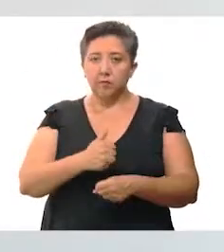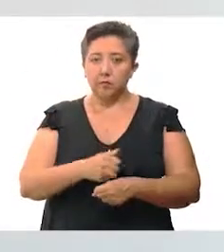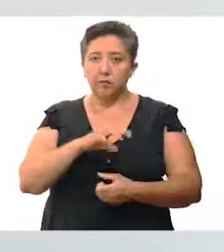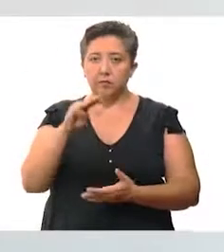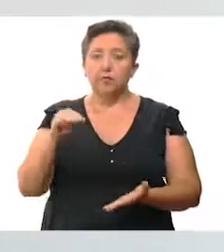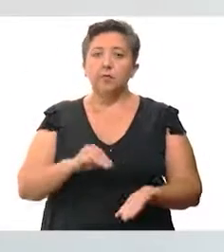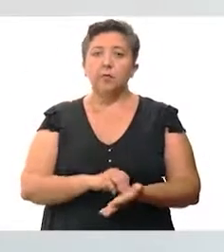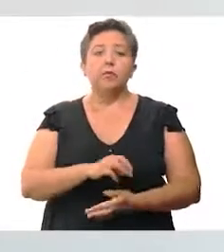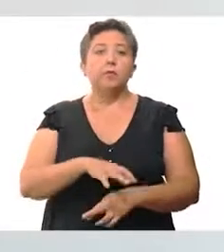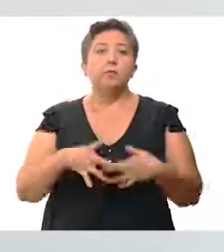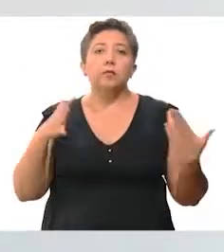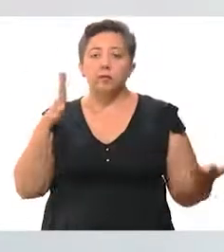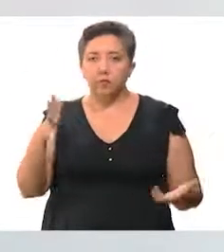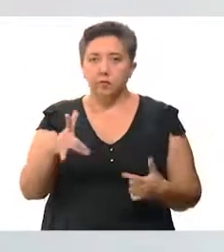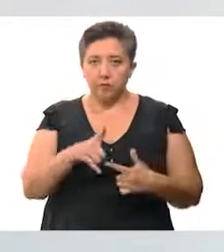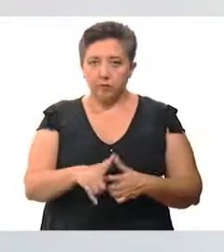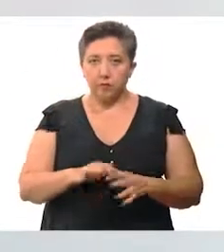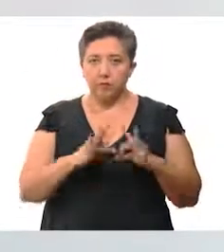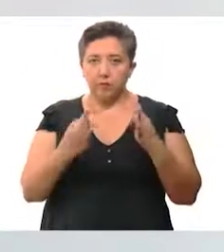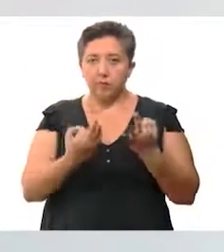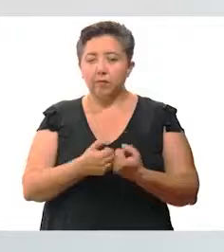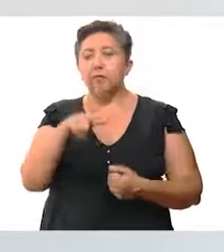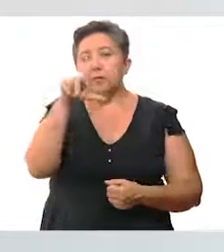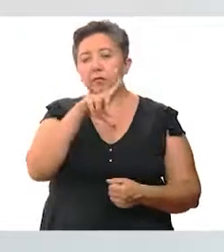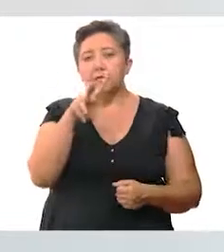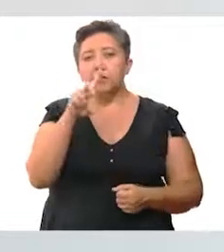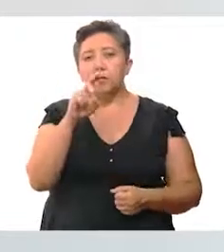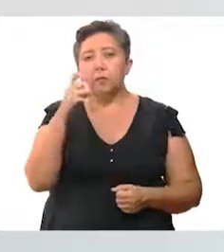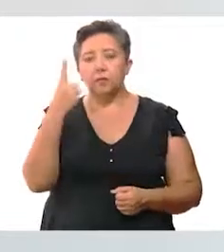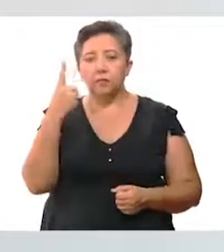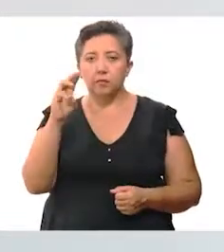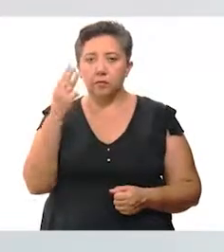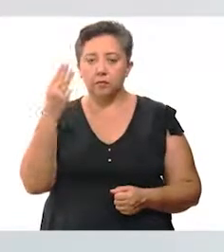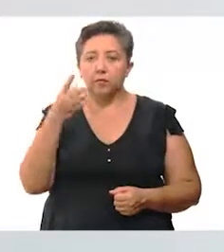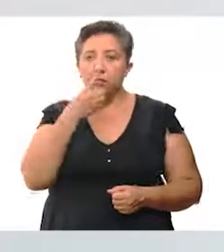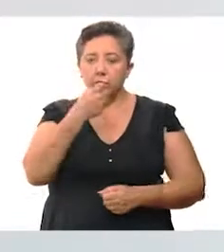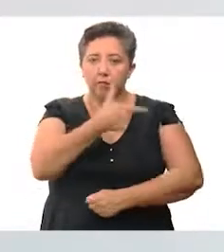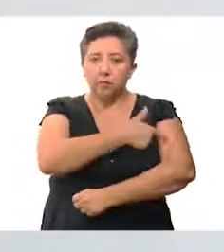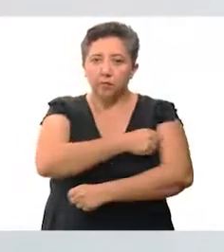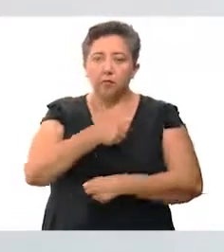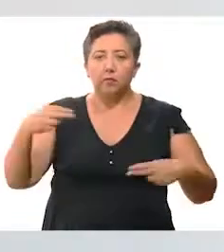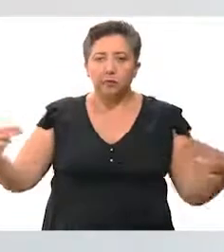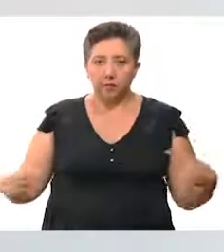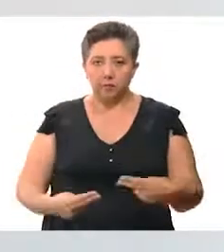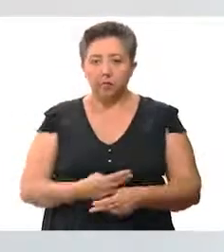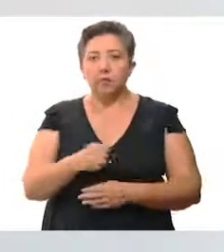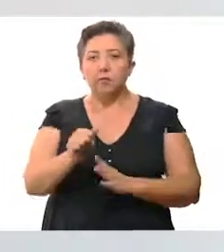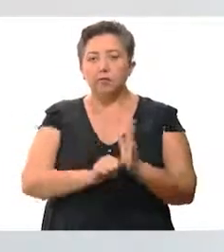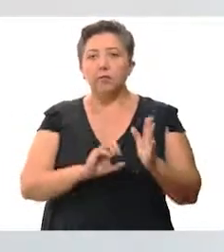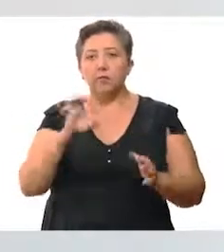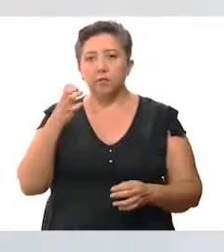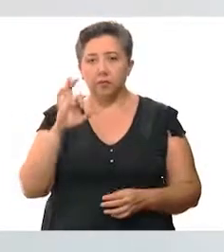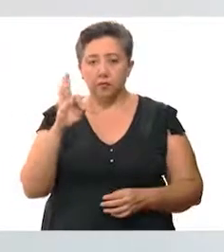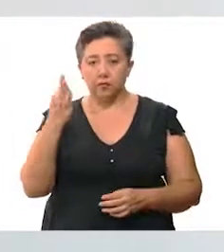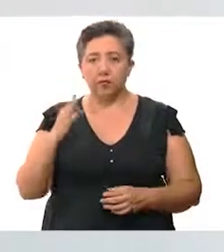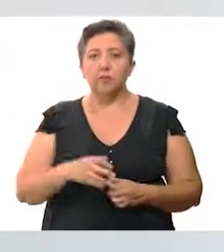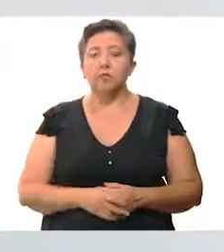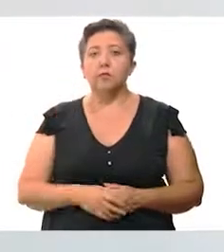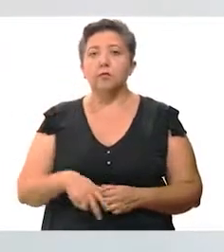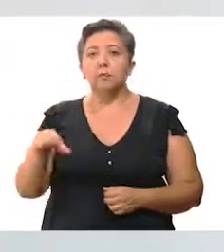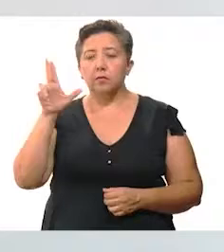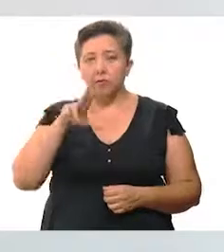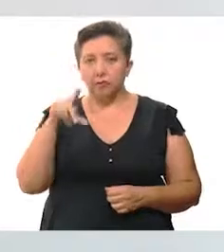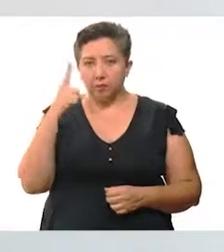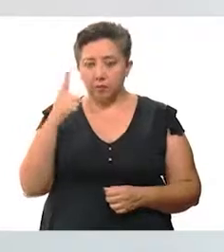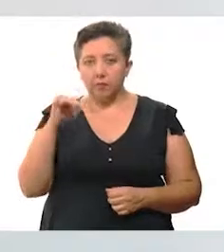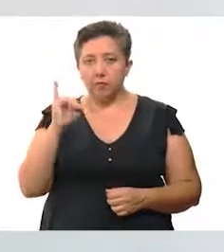de Mérida se llevará a cabo de la siguiente forma. Lunes 31 de mayo se vacunará a los que nacieron en los meses de enero y febrero,